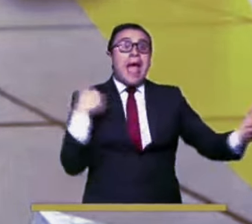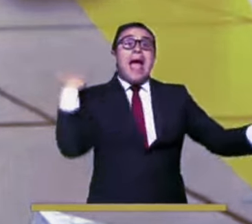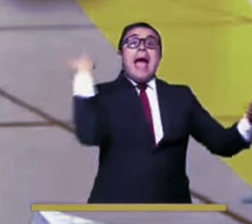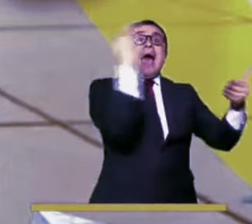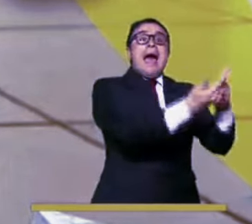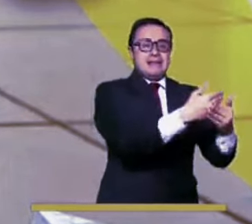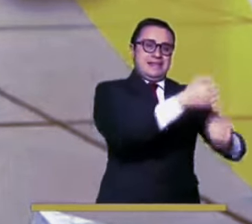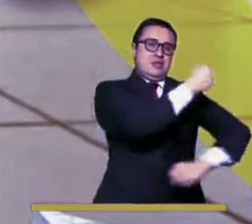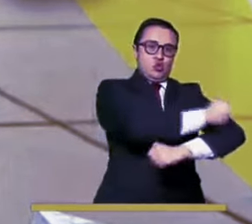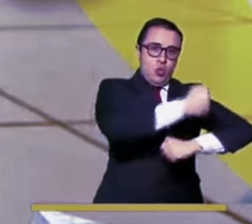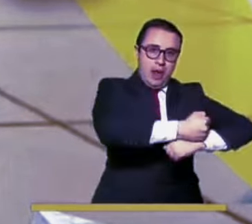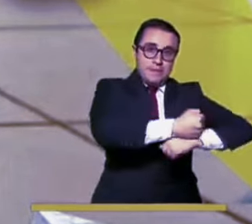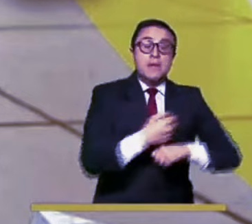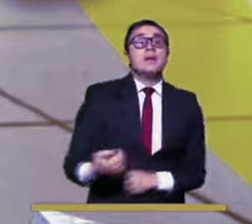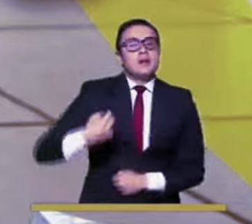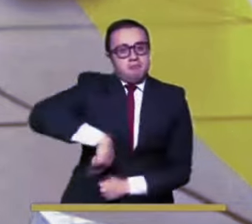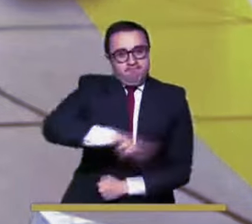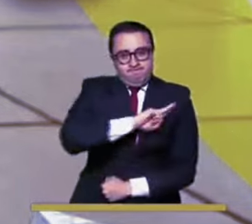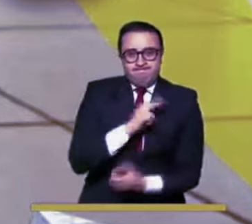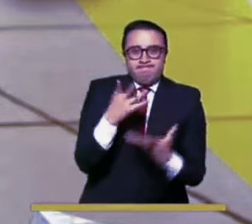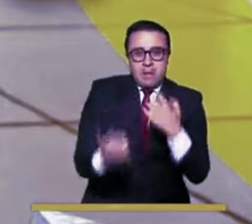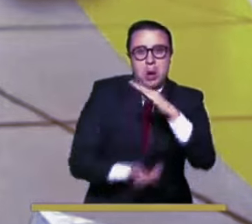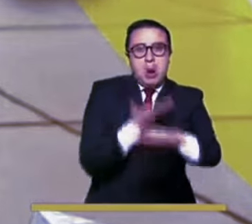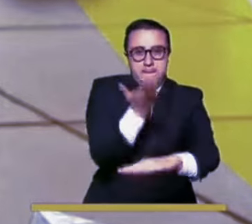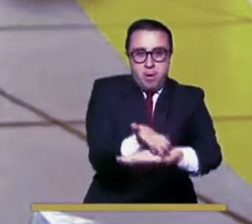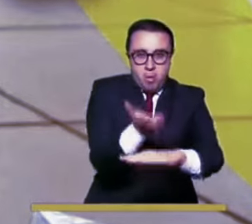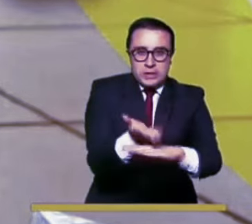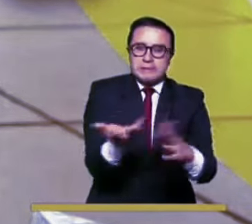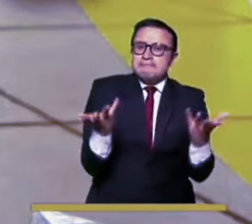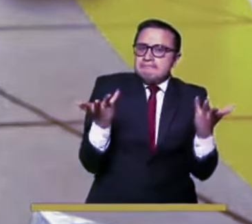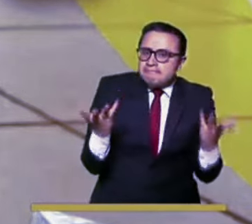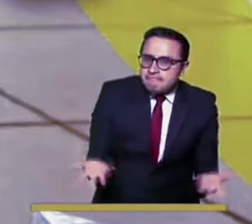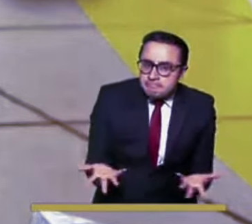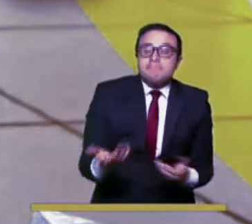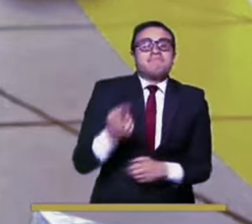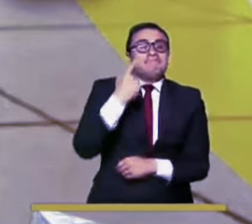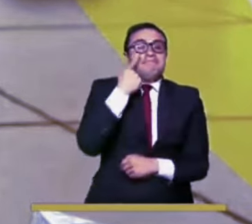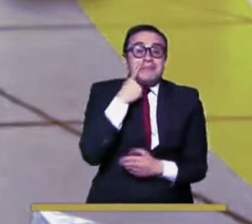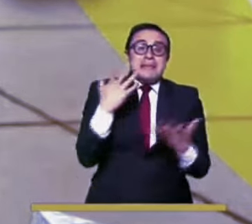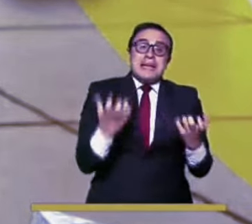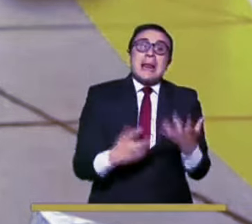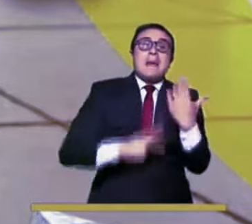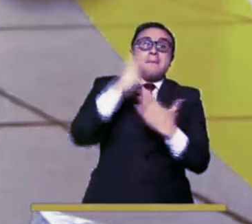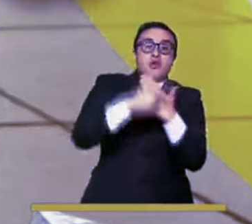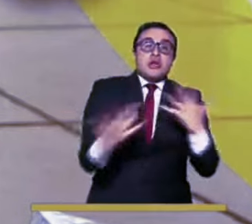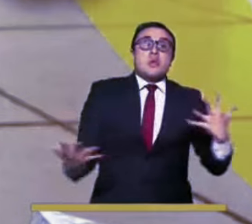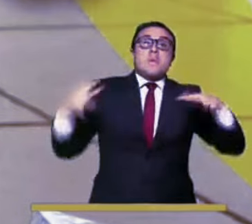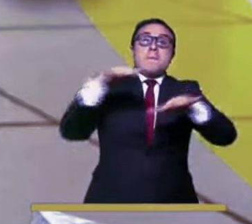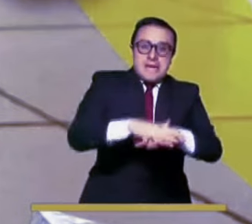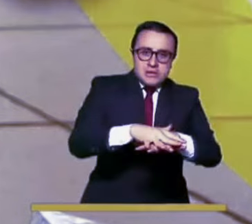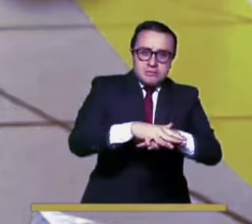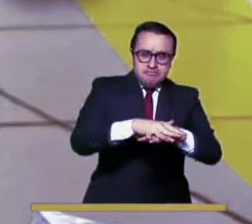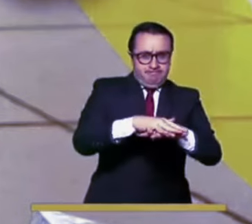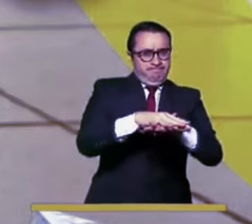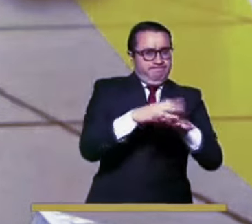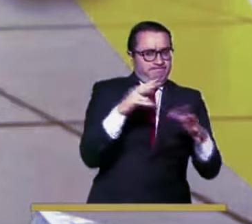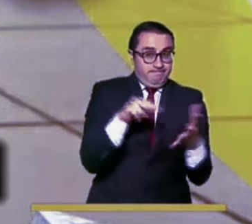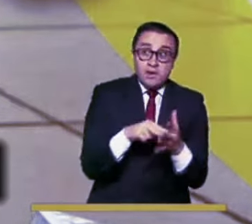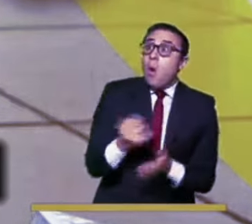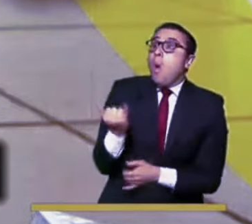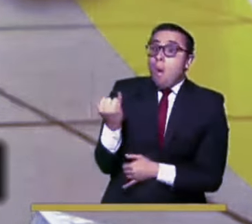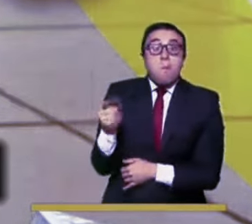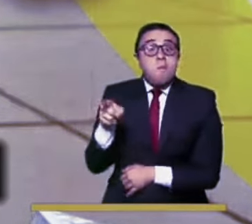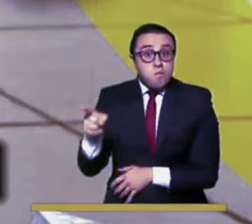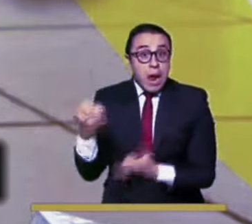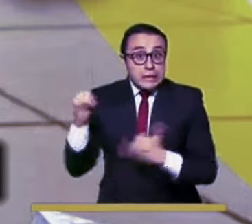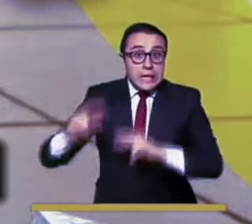nueva alternativa de metro que vamos a llamar mixto, que proponemos, conservando el tramo actual